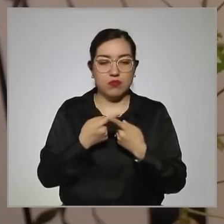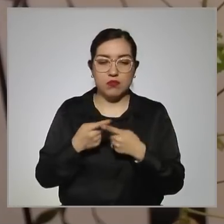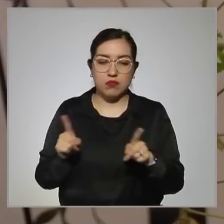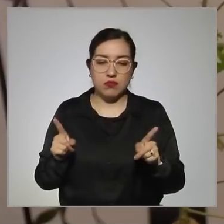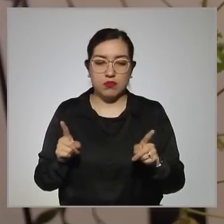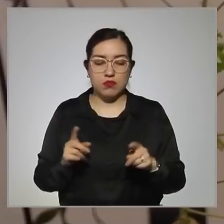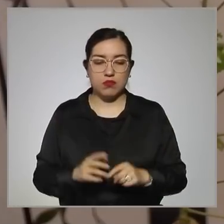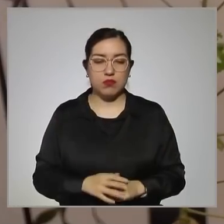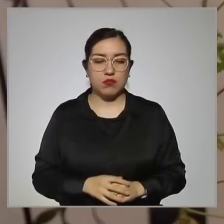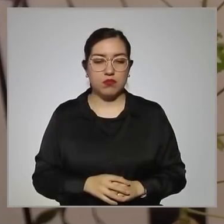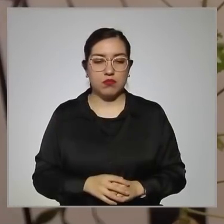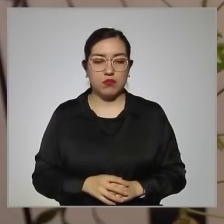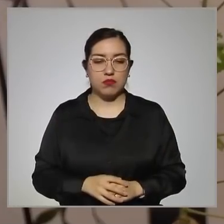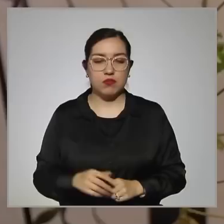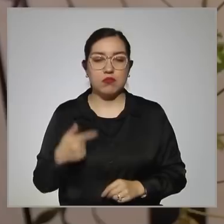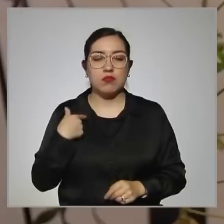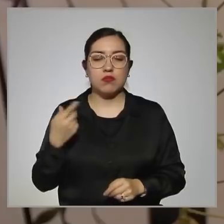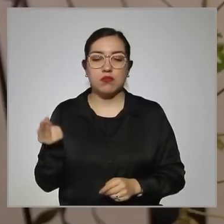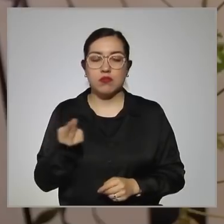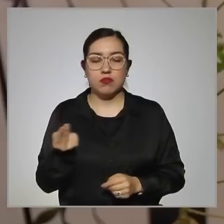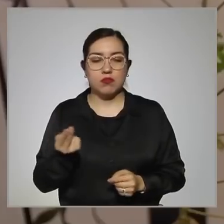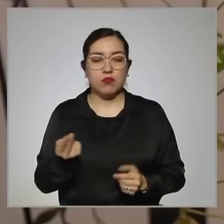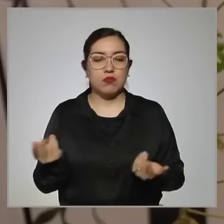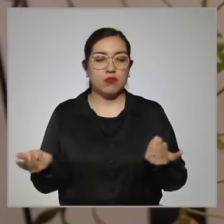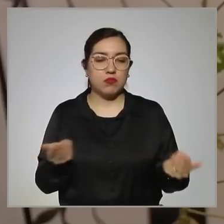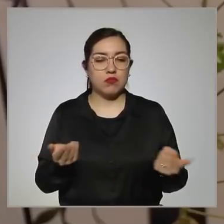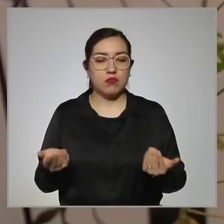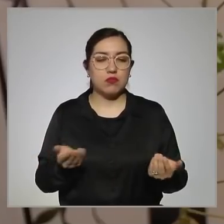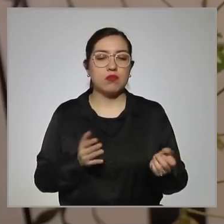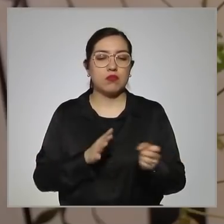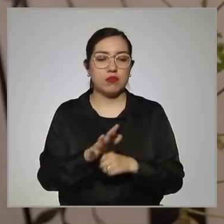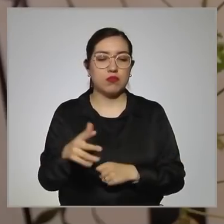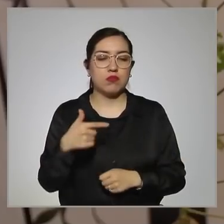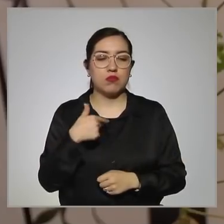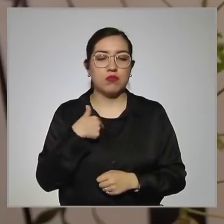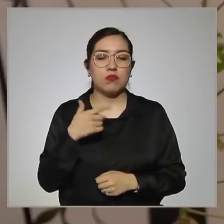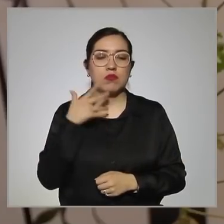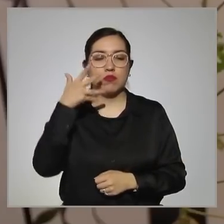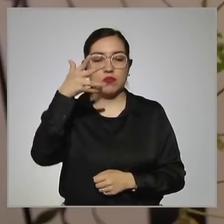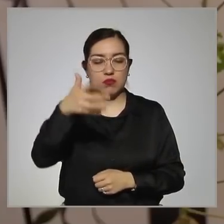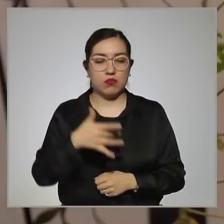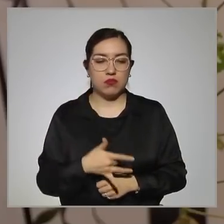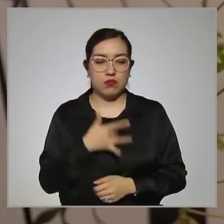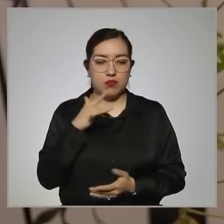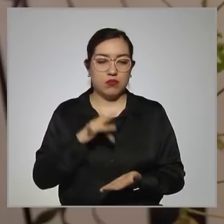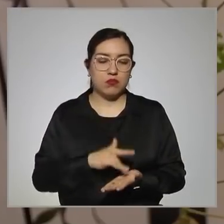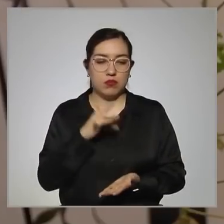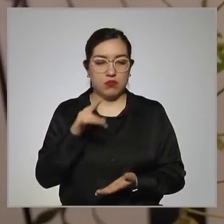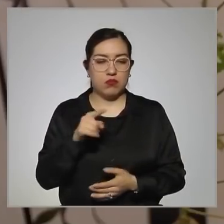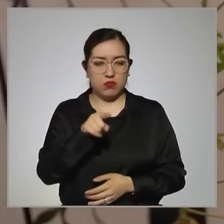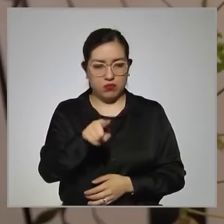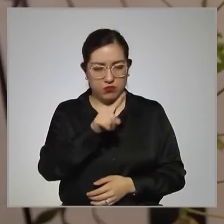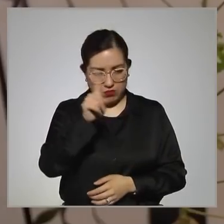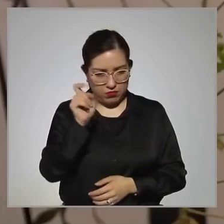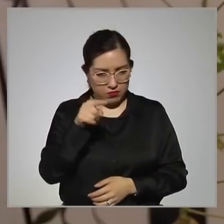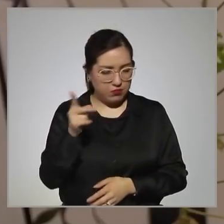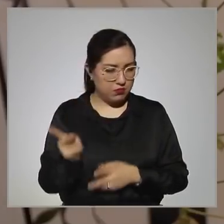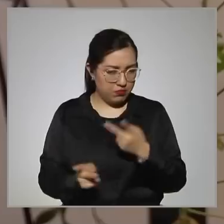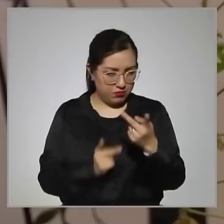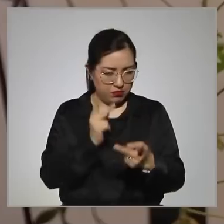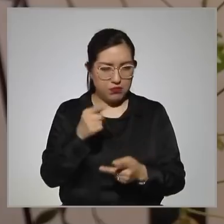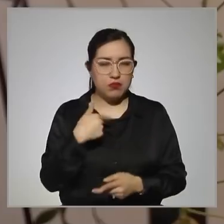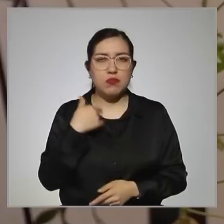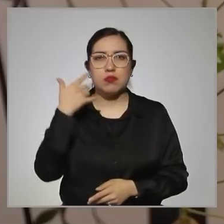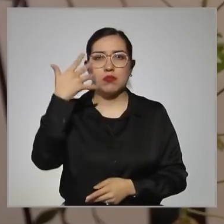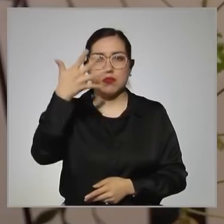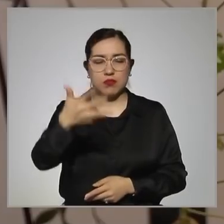lo que necesito, sino qué es lo que me voy a agradecer a futuro. Pregúntate, ¿qué es lo